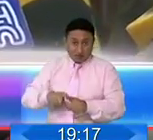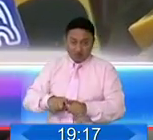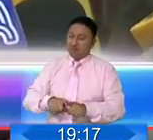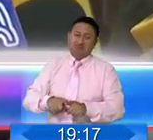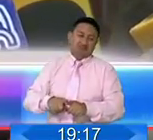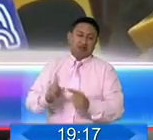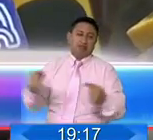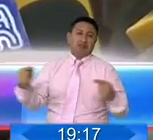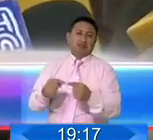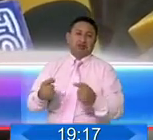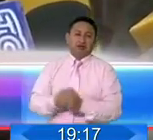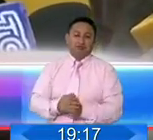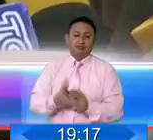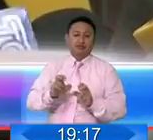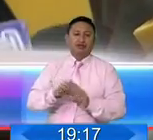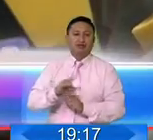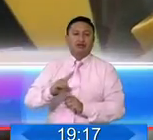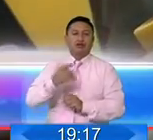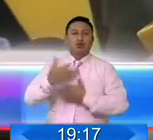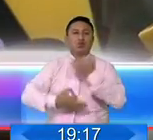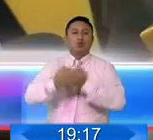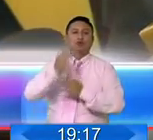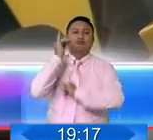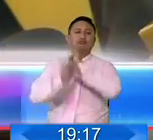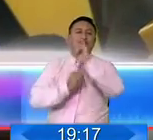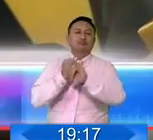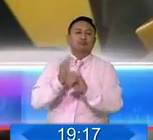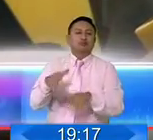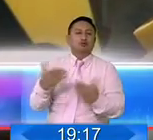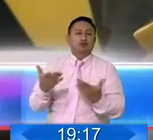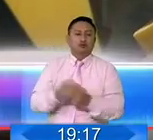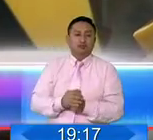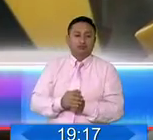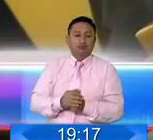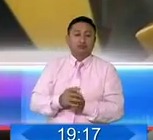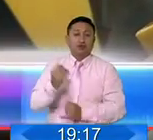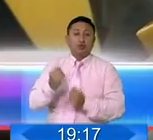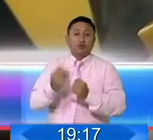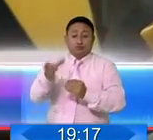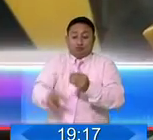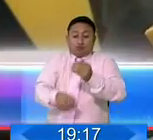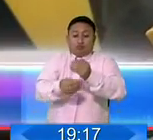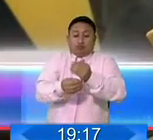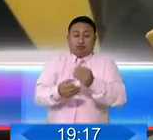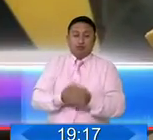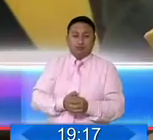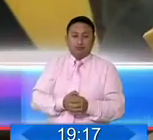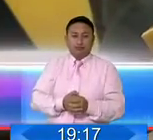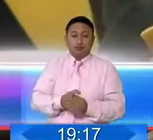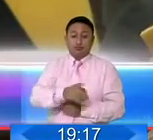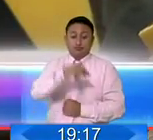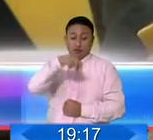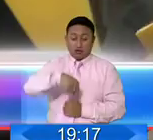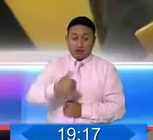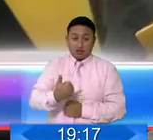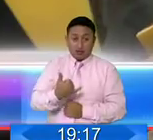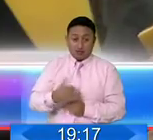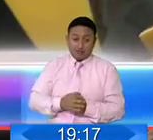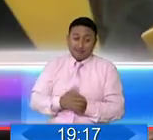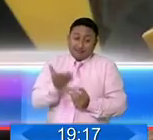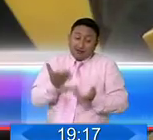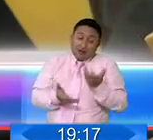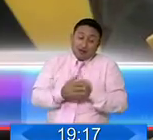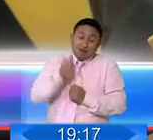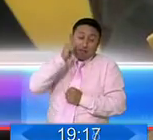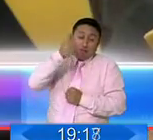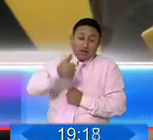tema de los arbitrajes internacionales, que es el último alcance que nos ha mandado. Y vamos a tener un escenario a lo mejor